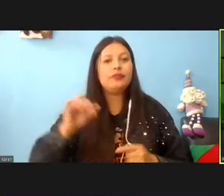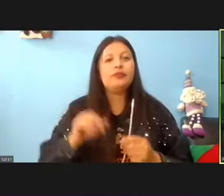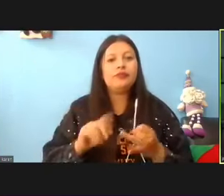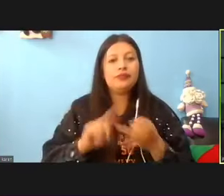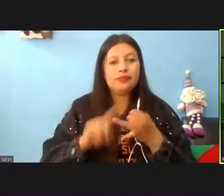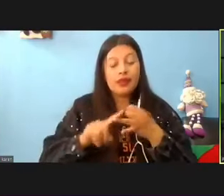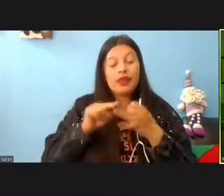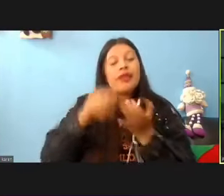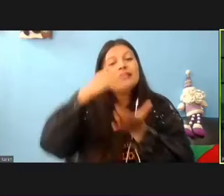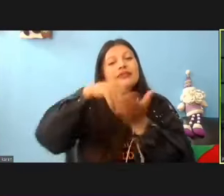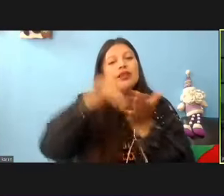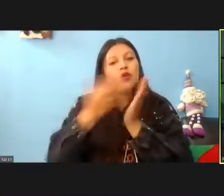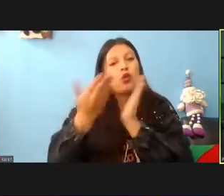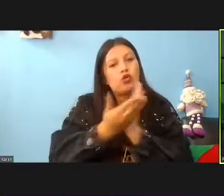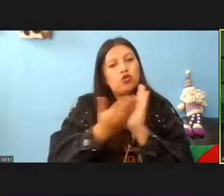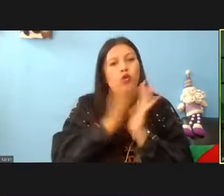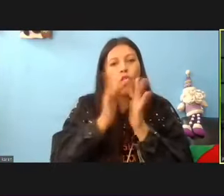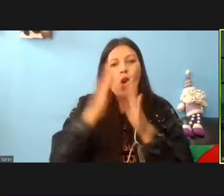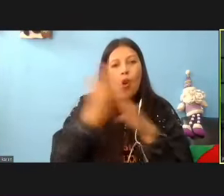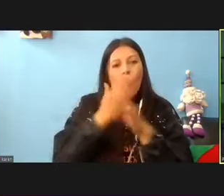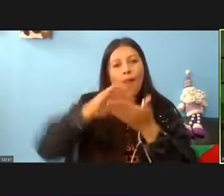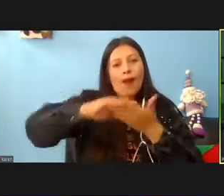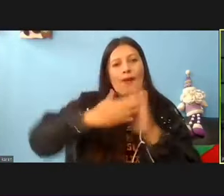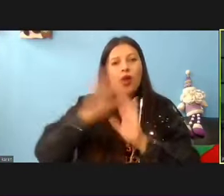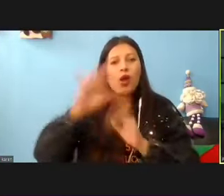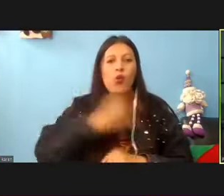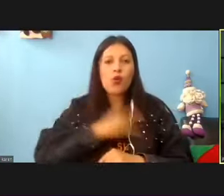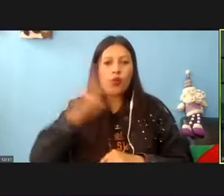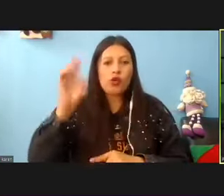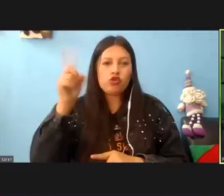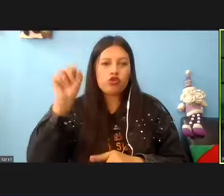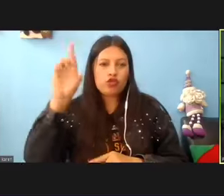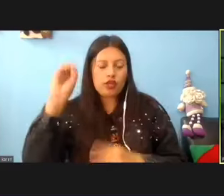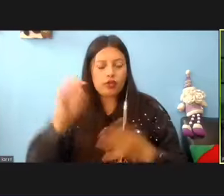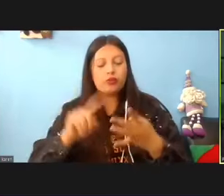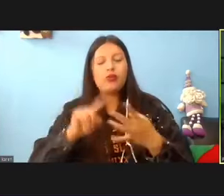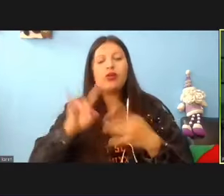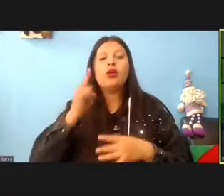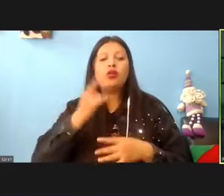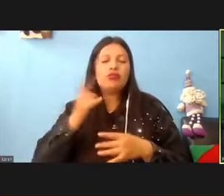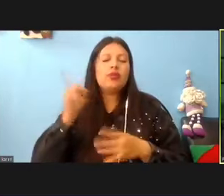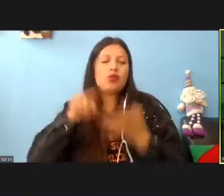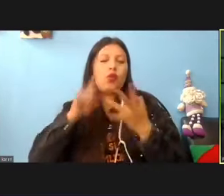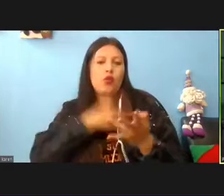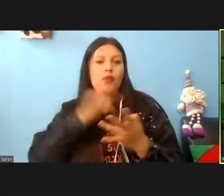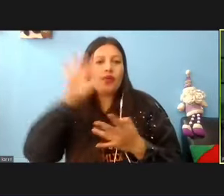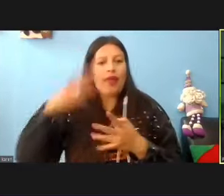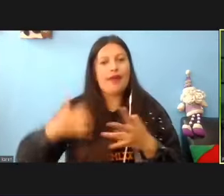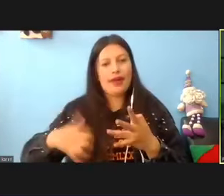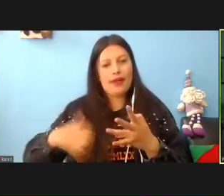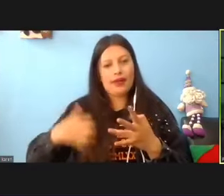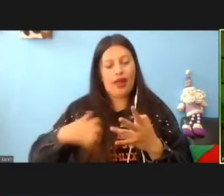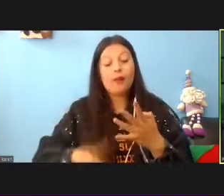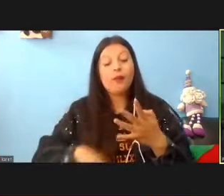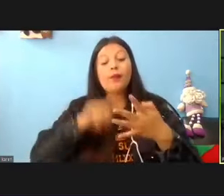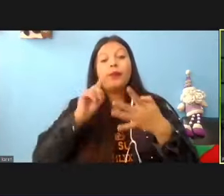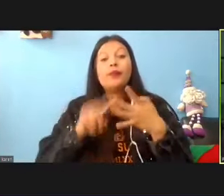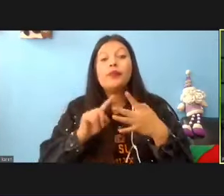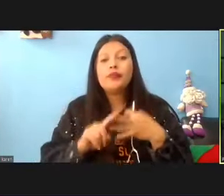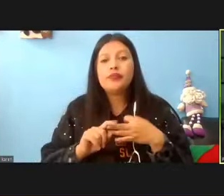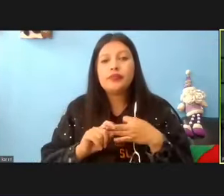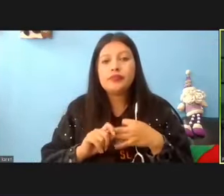del Centro de Estudios sobre los Conflictos y Paz de la Universidad del Rosario y Universidad de Buenos Aires. Estuvo también